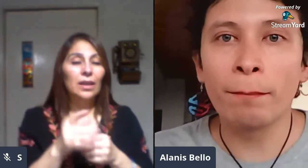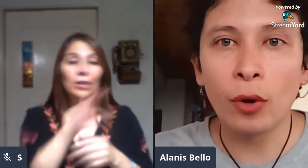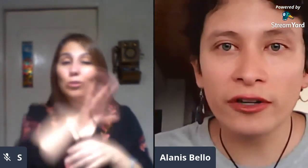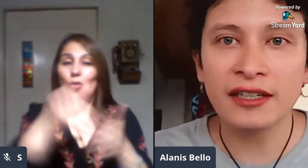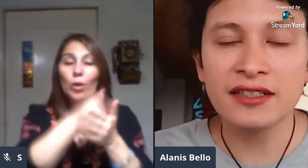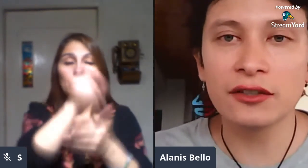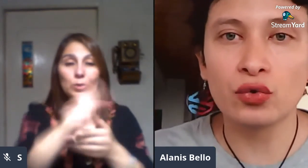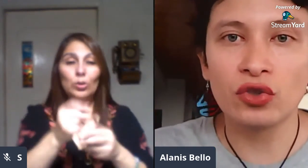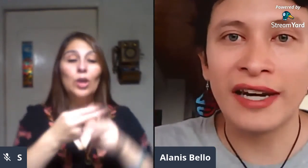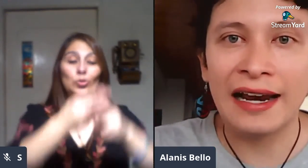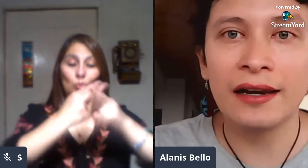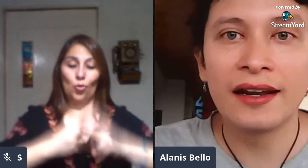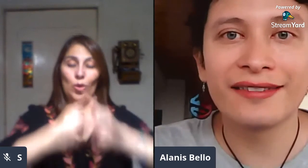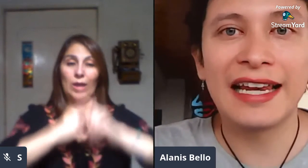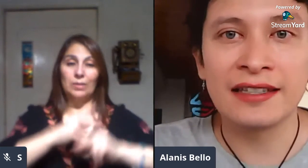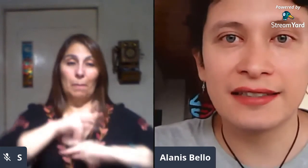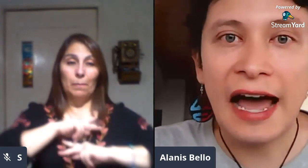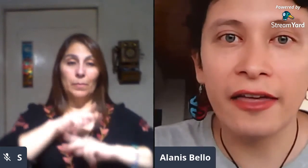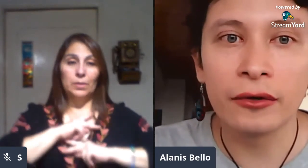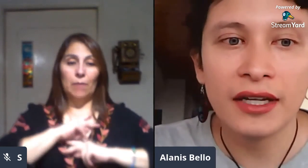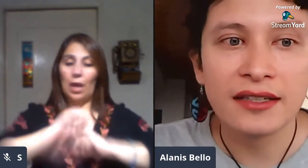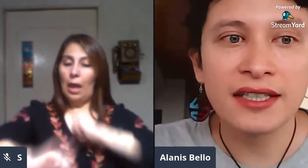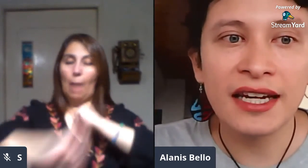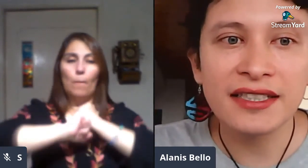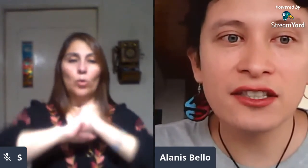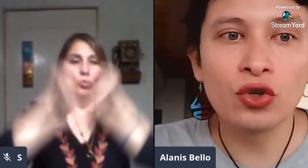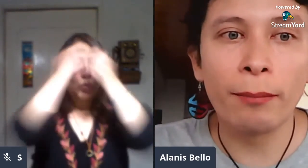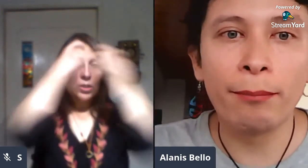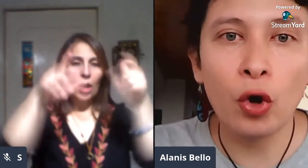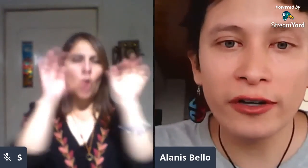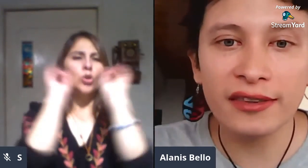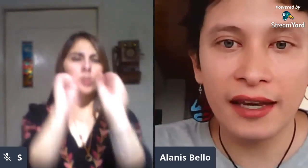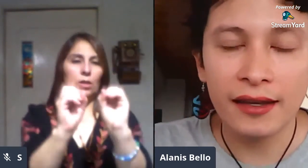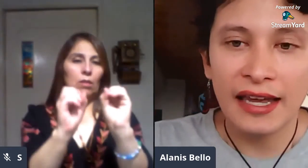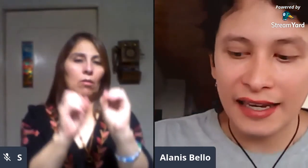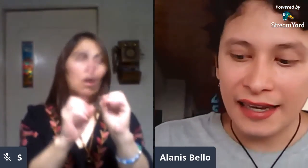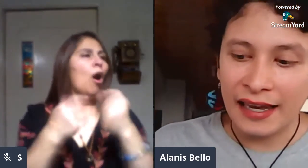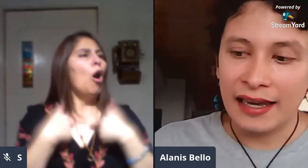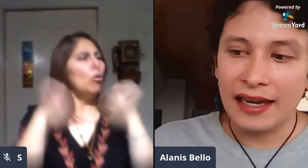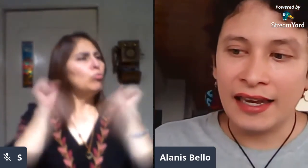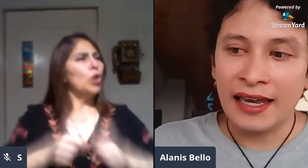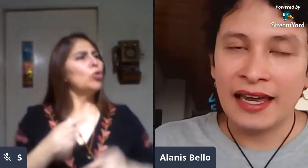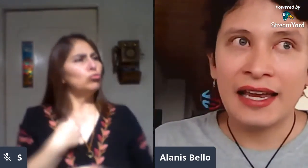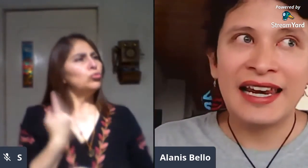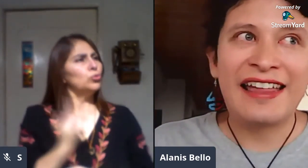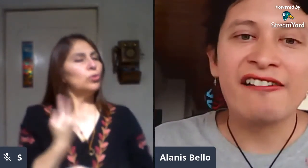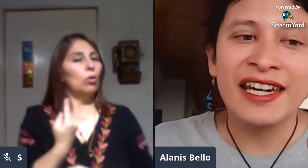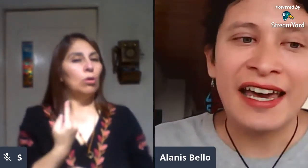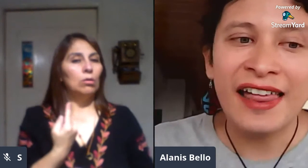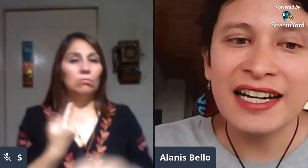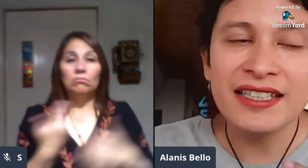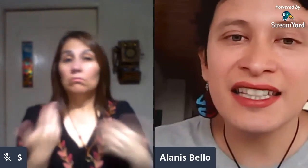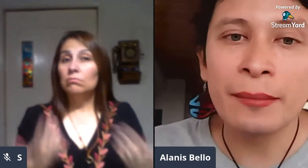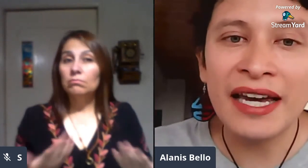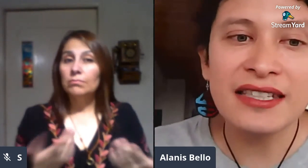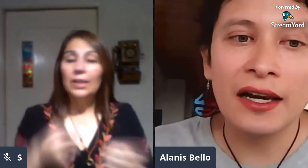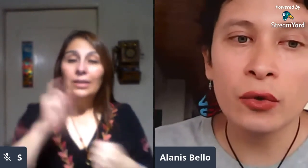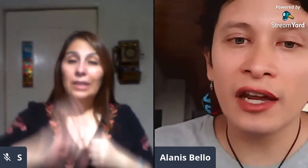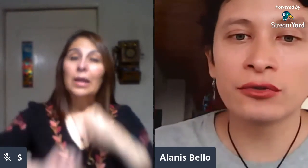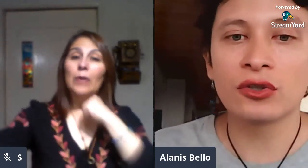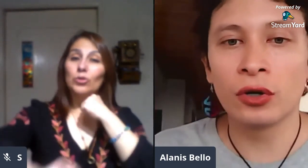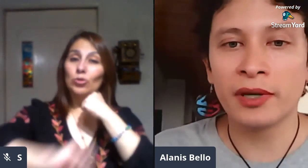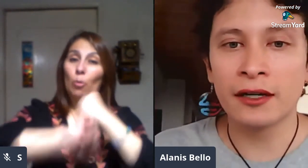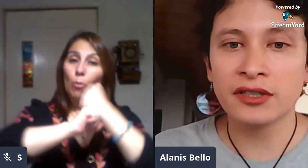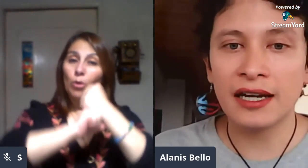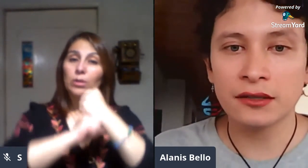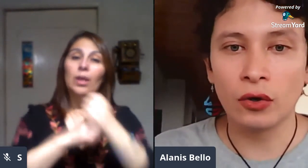ese soporte institucional del Estado, sin ese soporte que le debería dar el sistema de salud